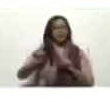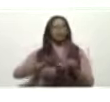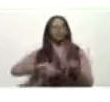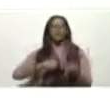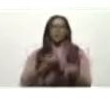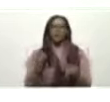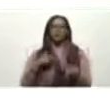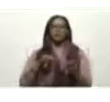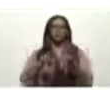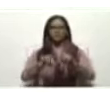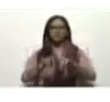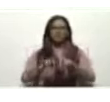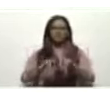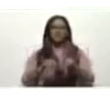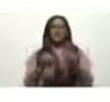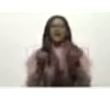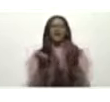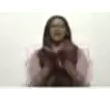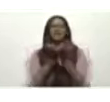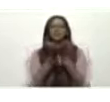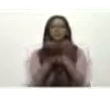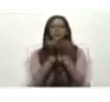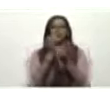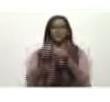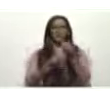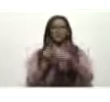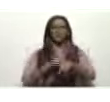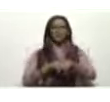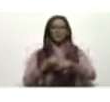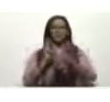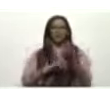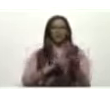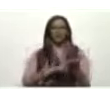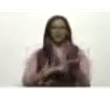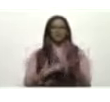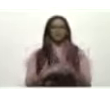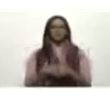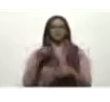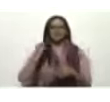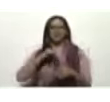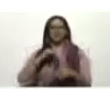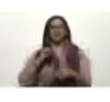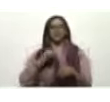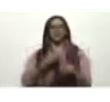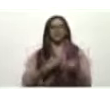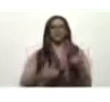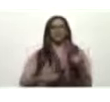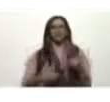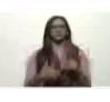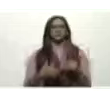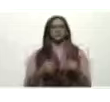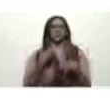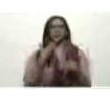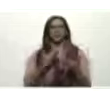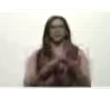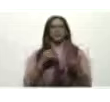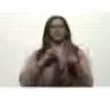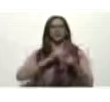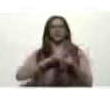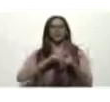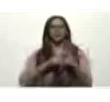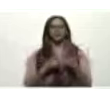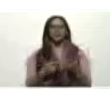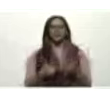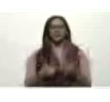tener acceso al estudio que se está haciendo en tiempo real, Gabriela. Efectivamente, presidente, así es. Eso nos permite entonces que el